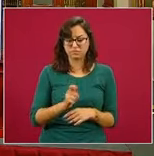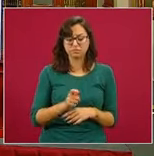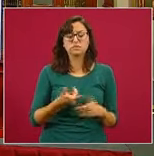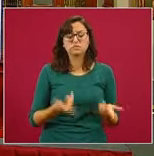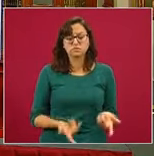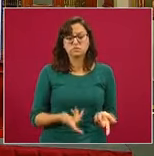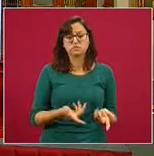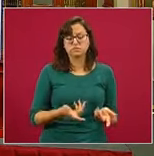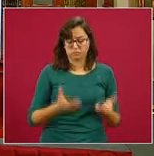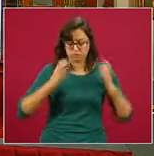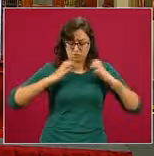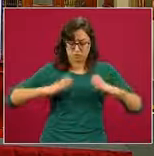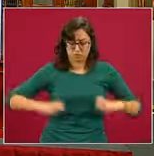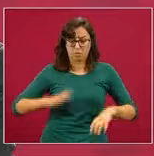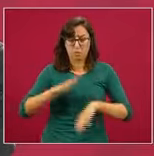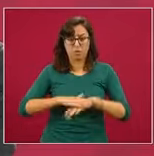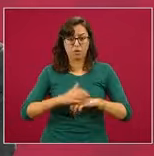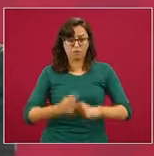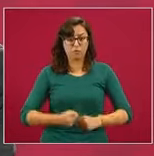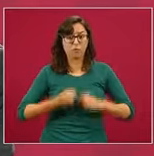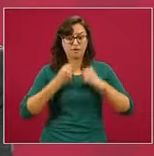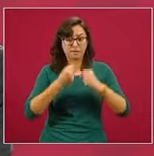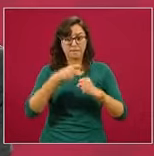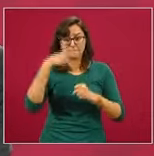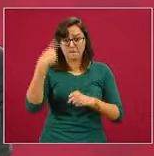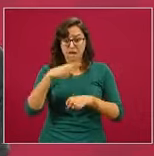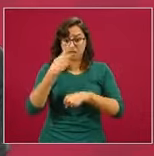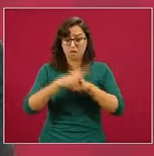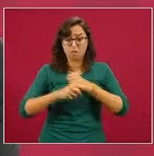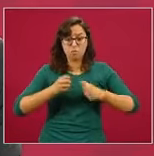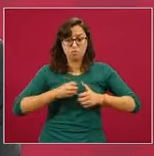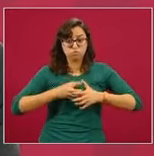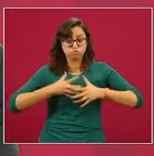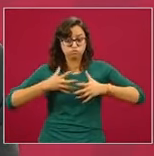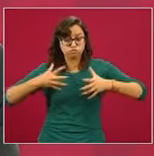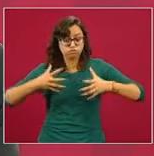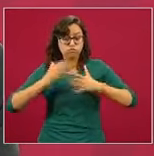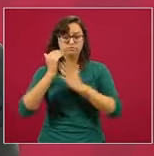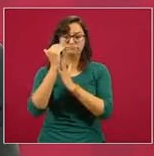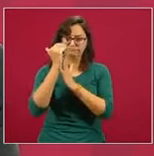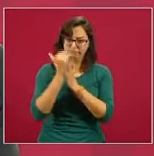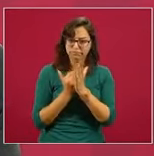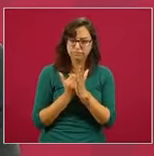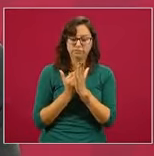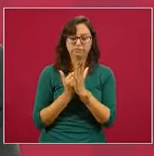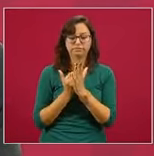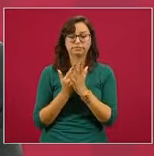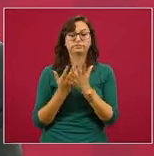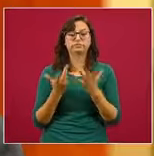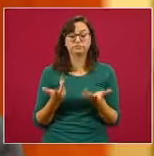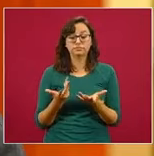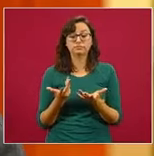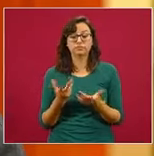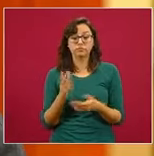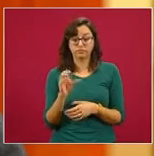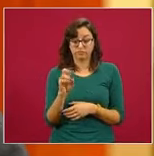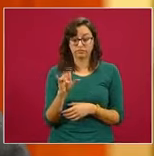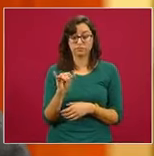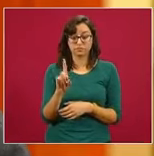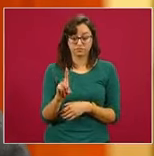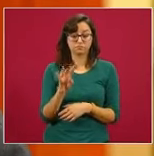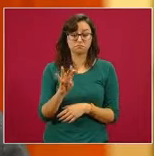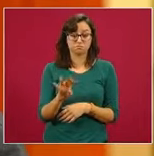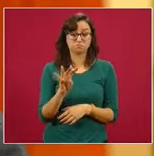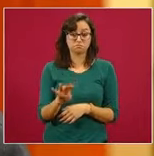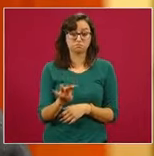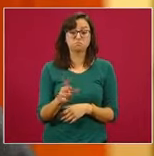del sistema inmune, en algunos casos para disminuir el daño inflamatorio, que es muy característico, aunque no exclusivo, del COVID